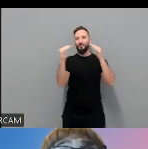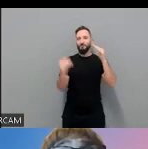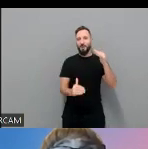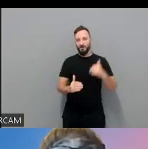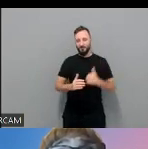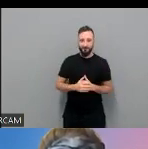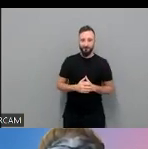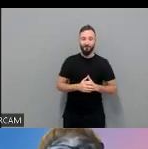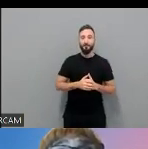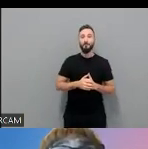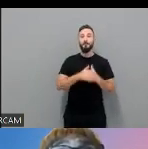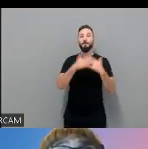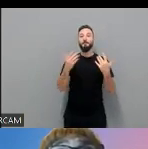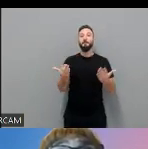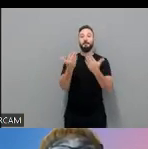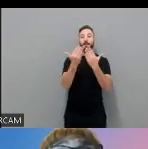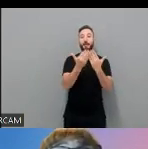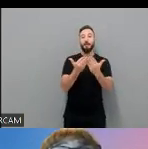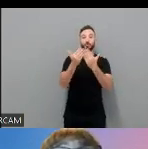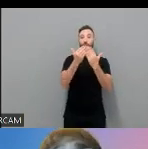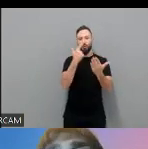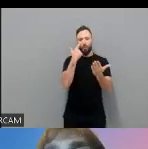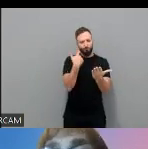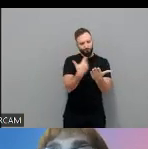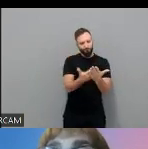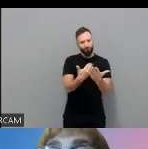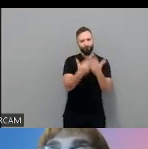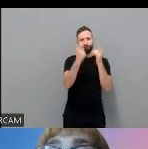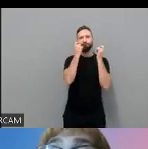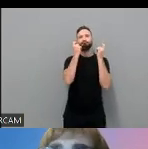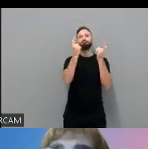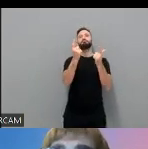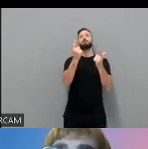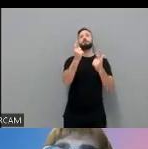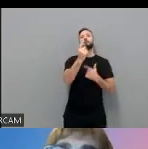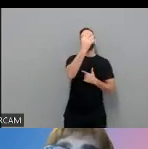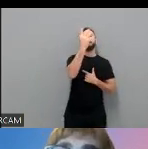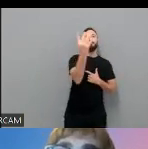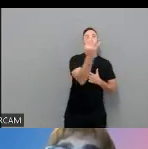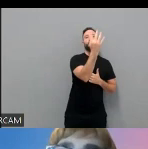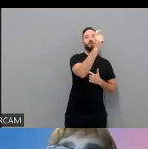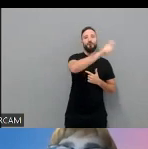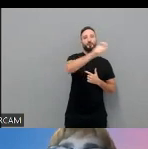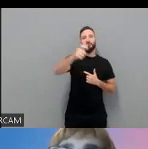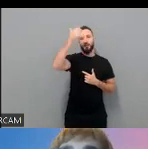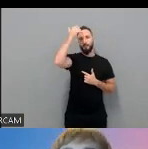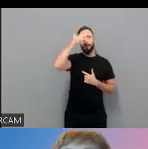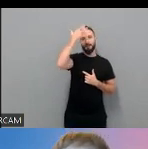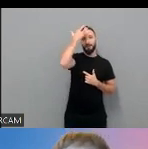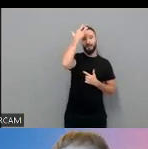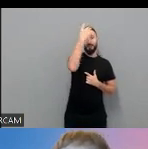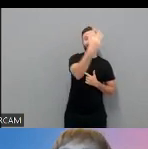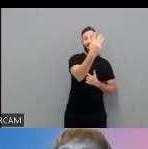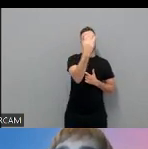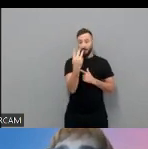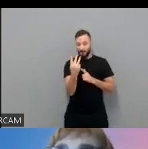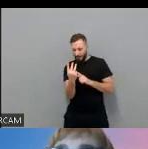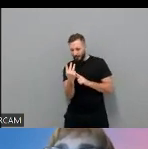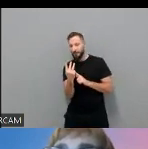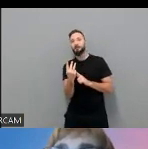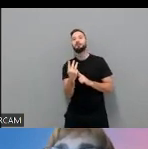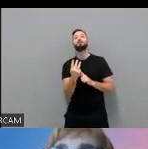Mediante este estudio lo que evidenciamos es que 3 de cada 4 personas con parálisis cerebral ha vivido